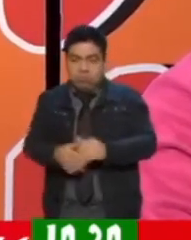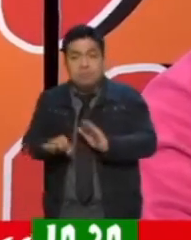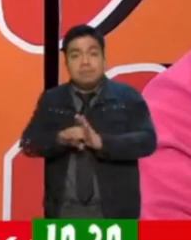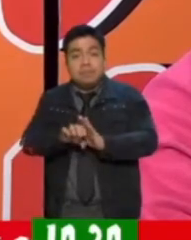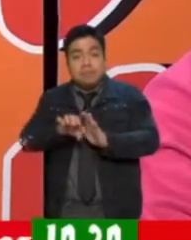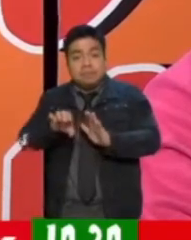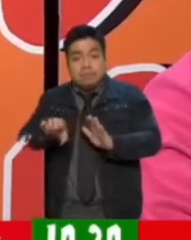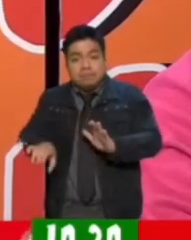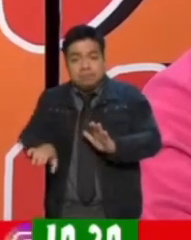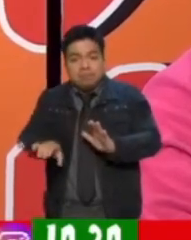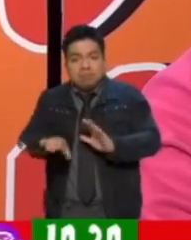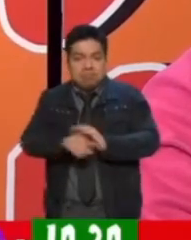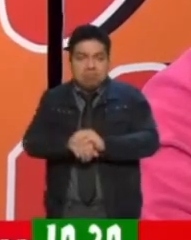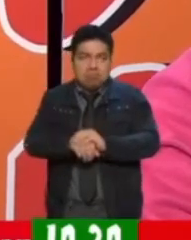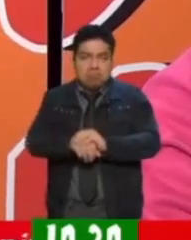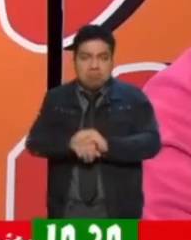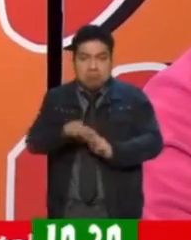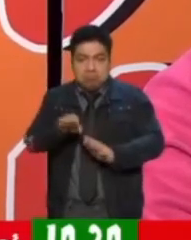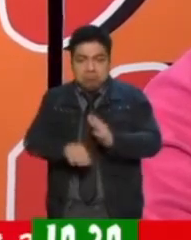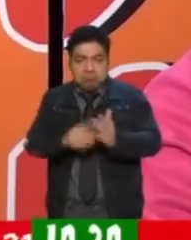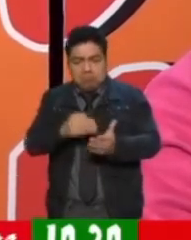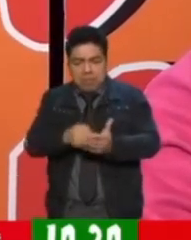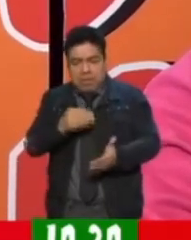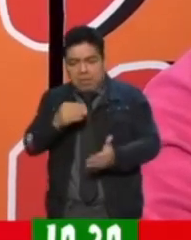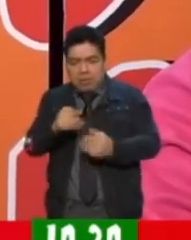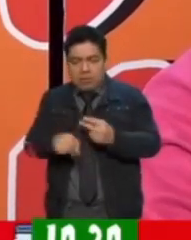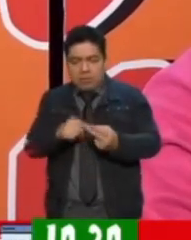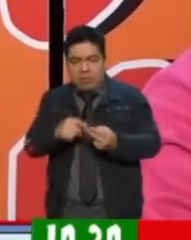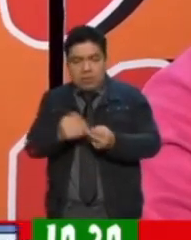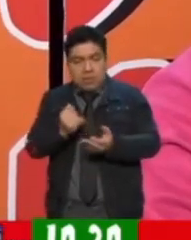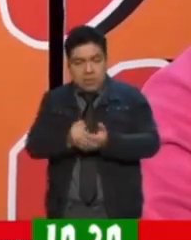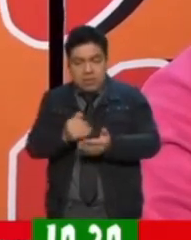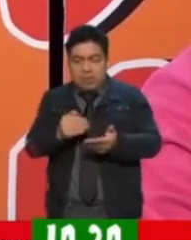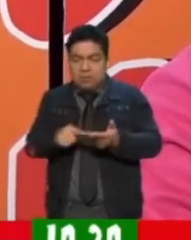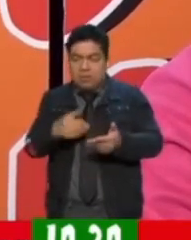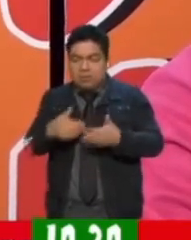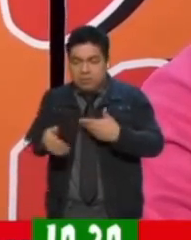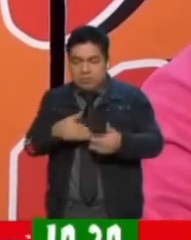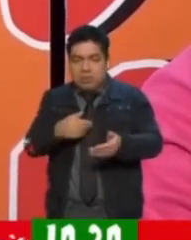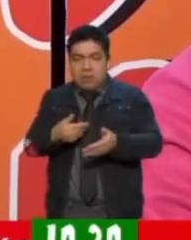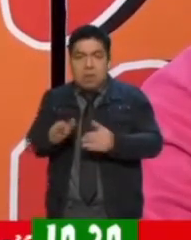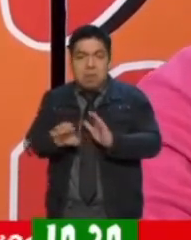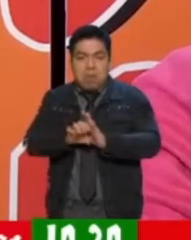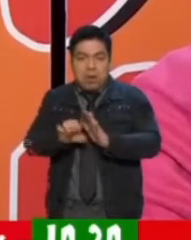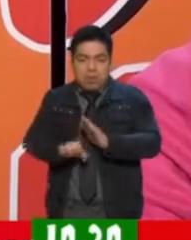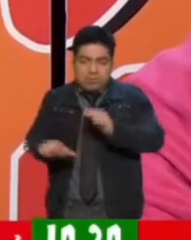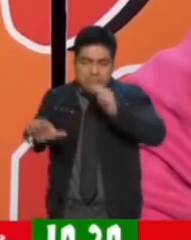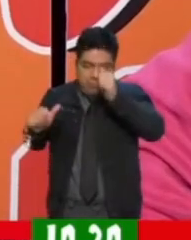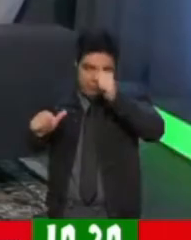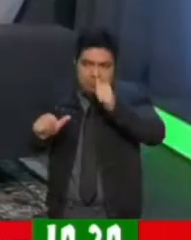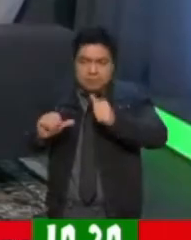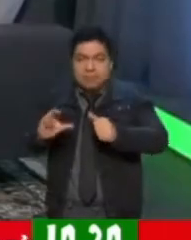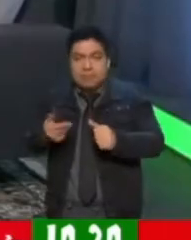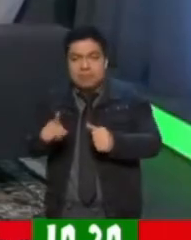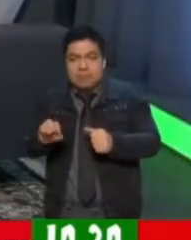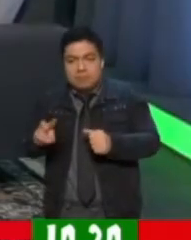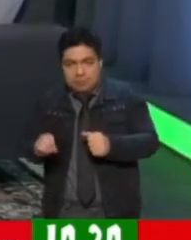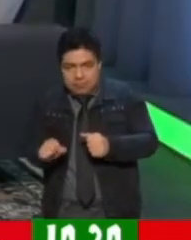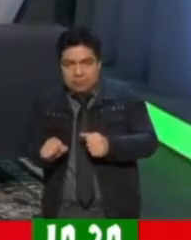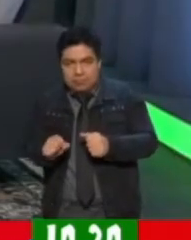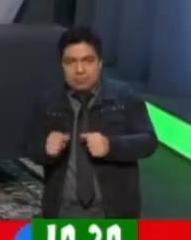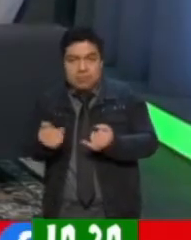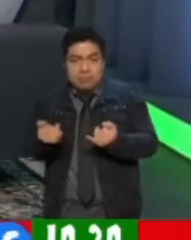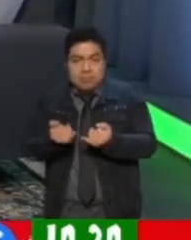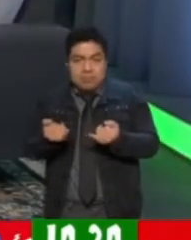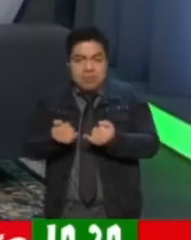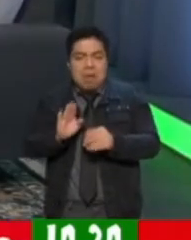pueden llegar a exentar multas, recargos o actualizaciones si ustedes llegan a un acuerdo conclusivo adecuado con la autoridad. Pues como hasta con la tarjeta